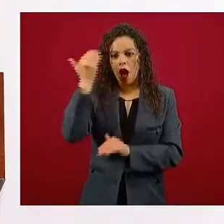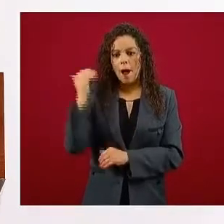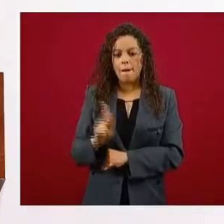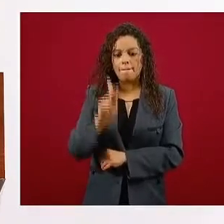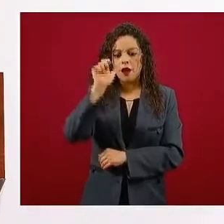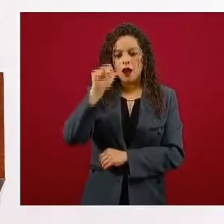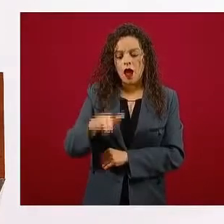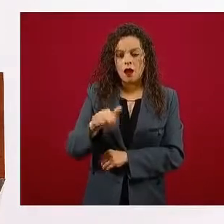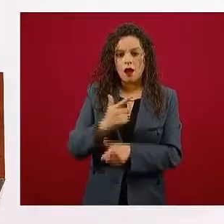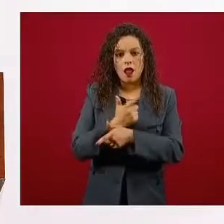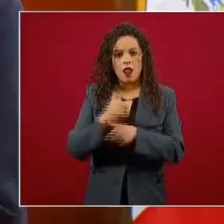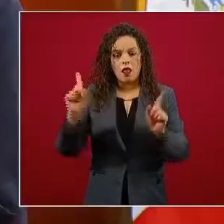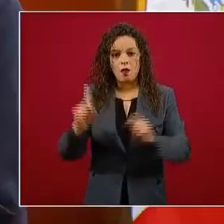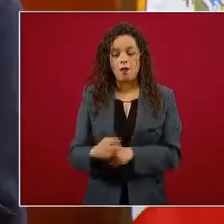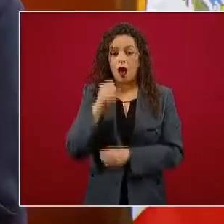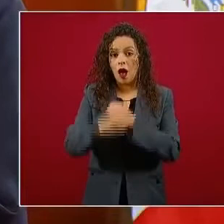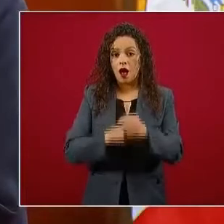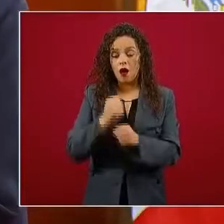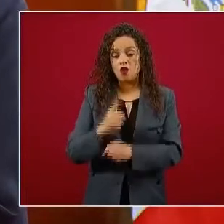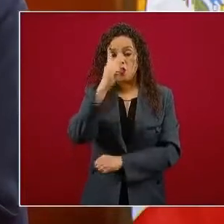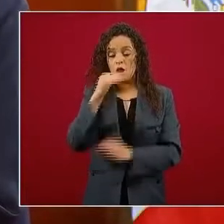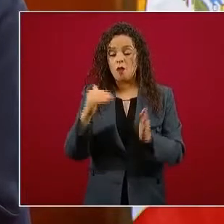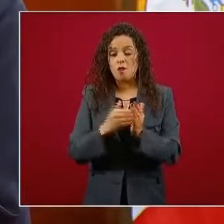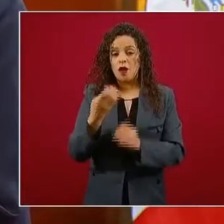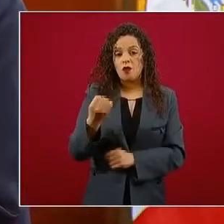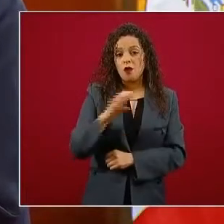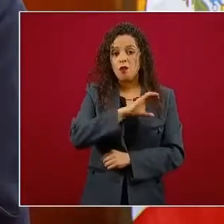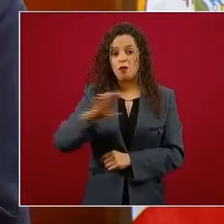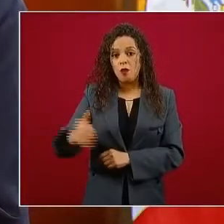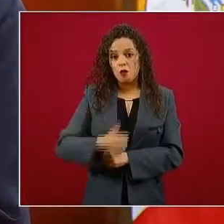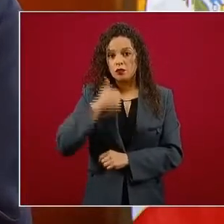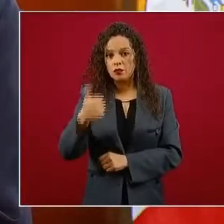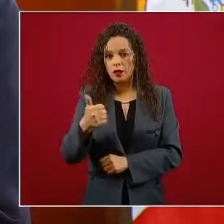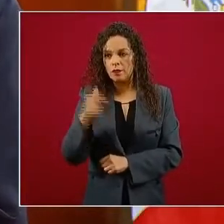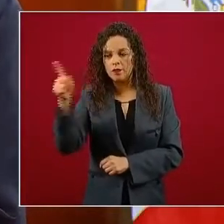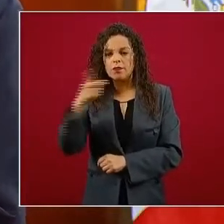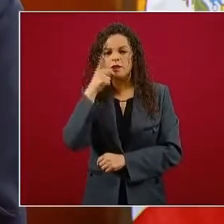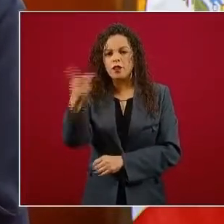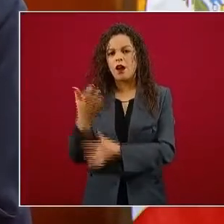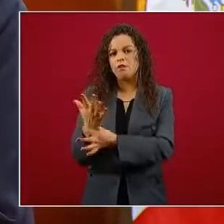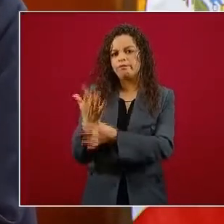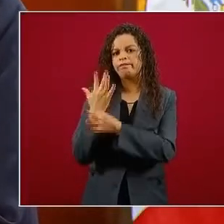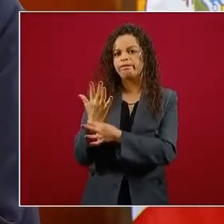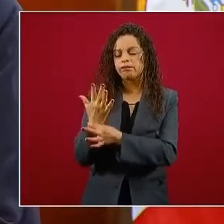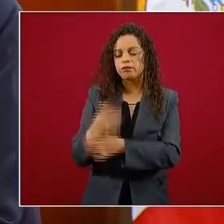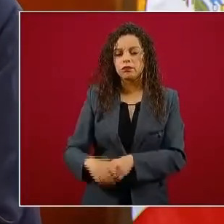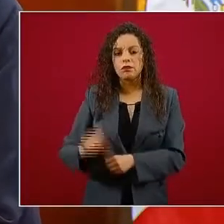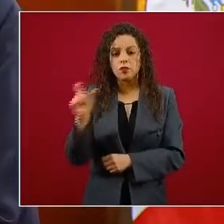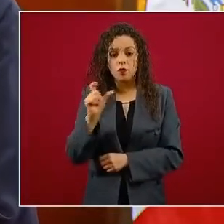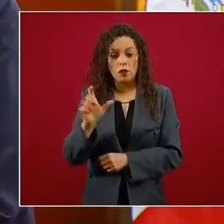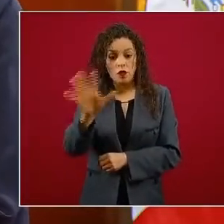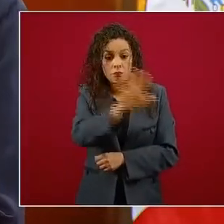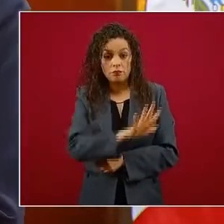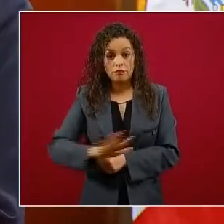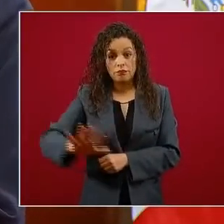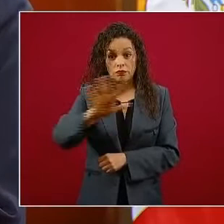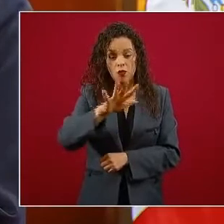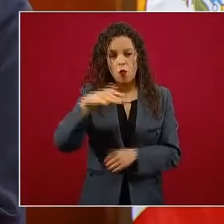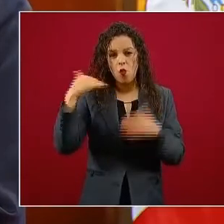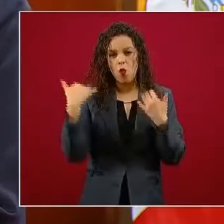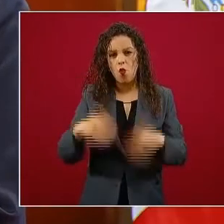de 1906. Decían: cuando el pueblo es demasiado